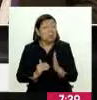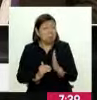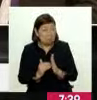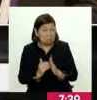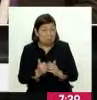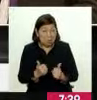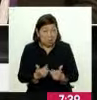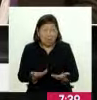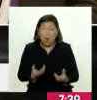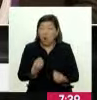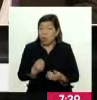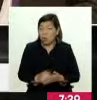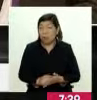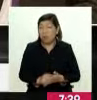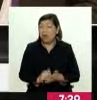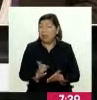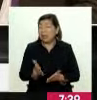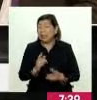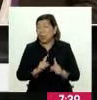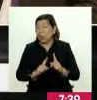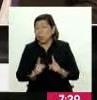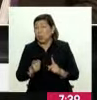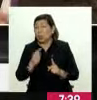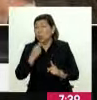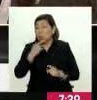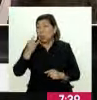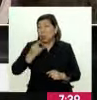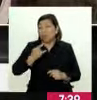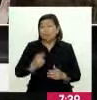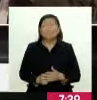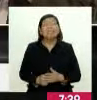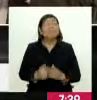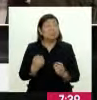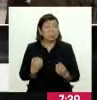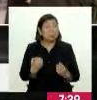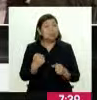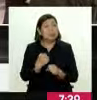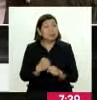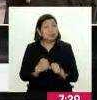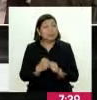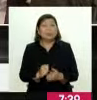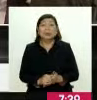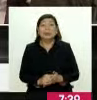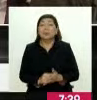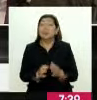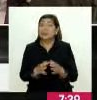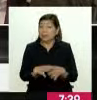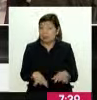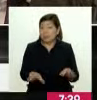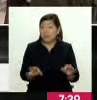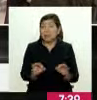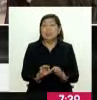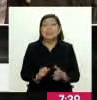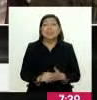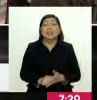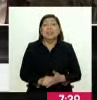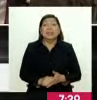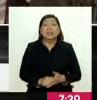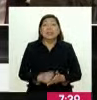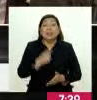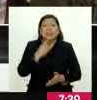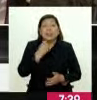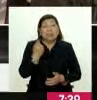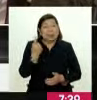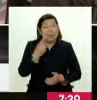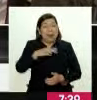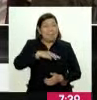frutos? Porque hay todavía zonas con estado de emergencia. Claro, es un trabajo importante, como lo ha definido el